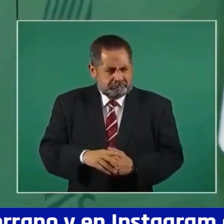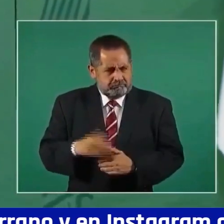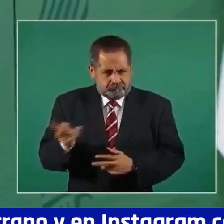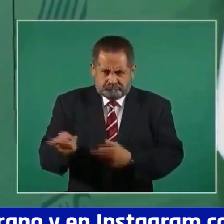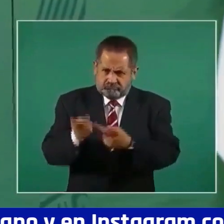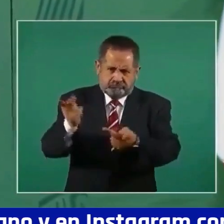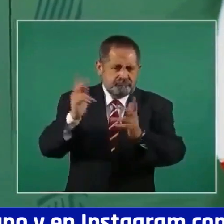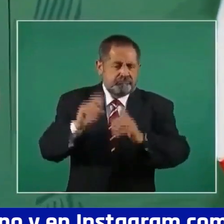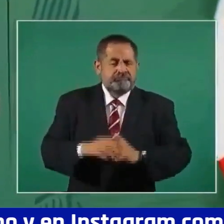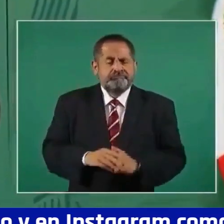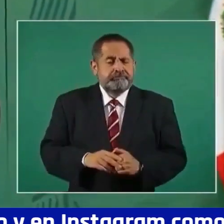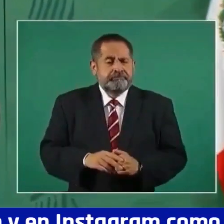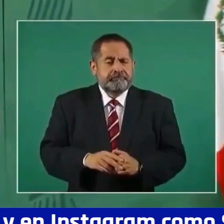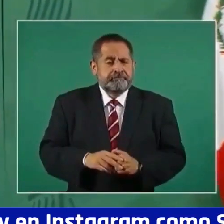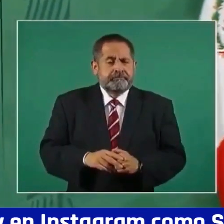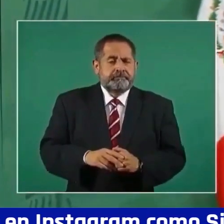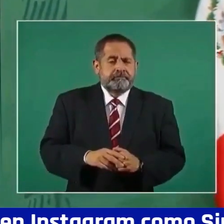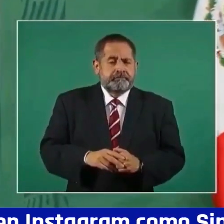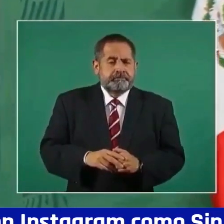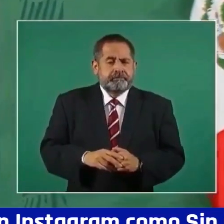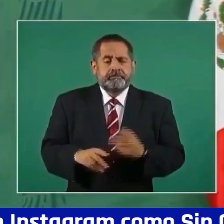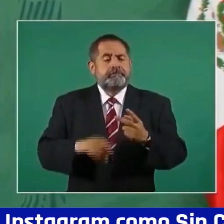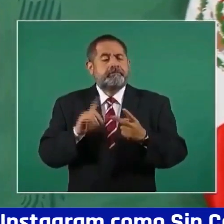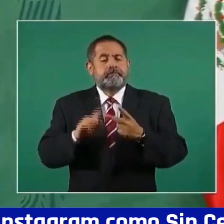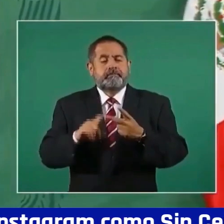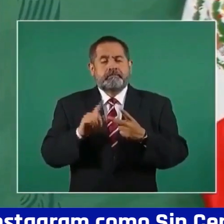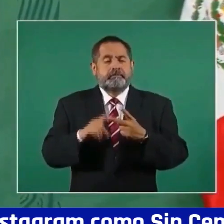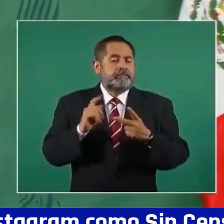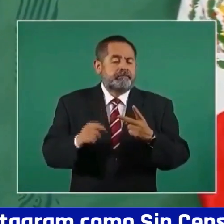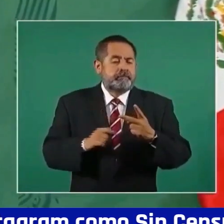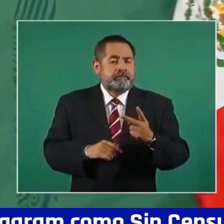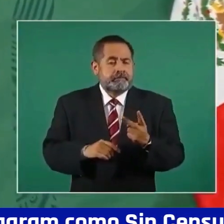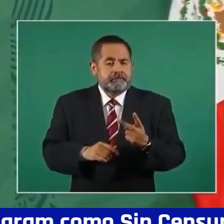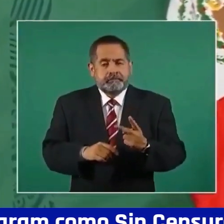Lo otro es seguir apostando